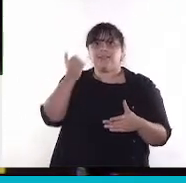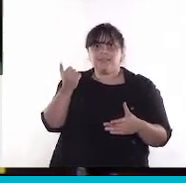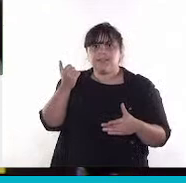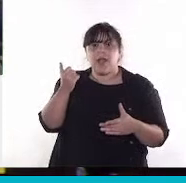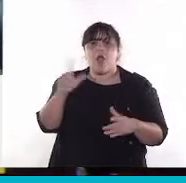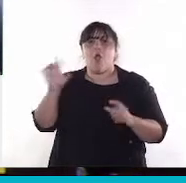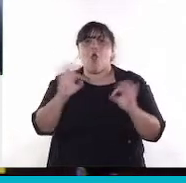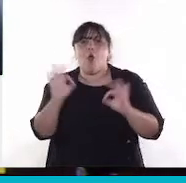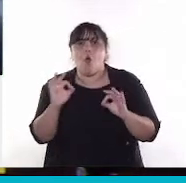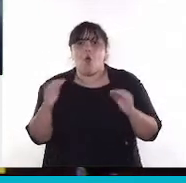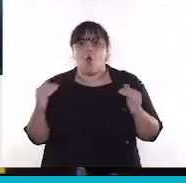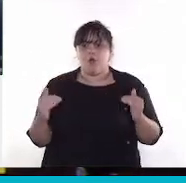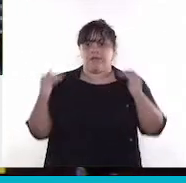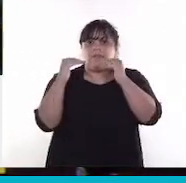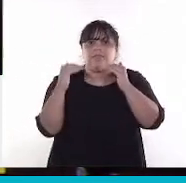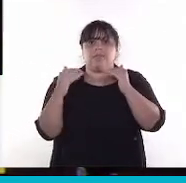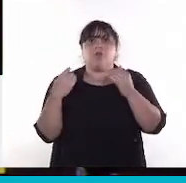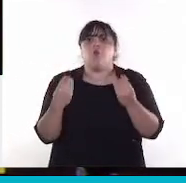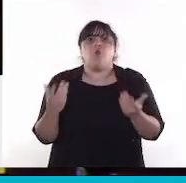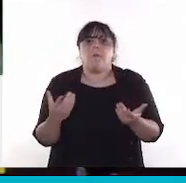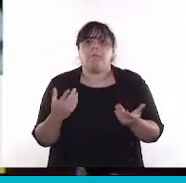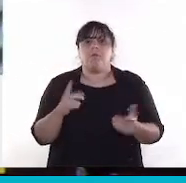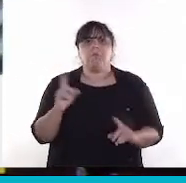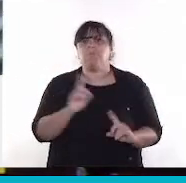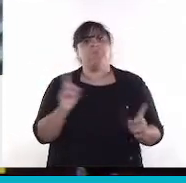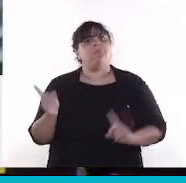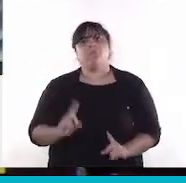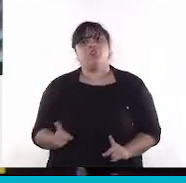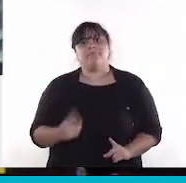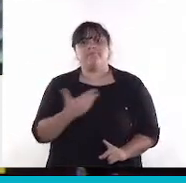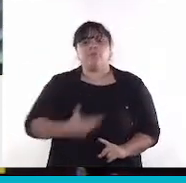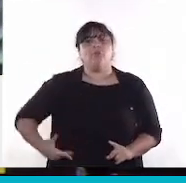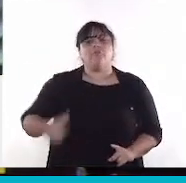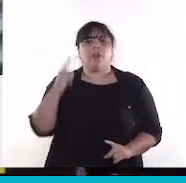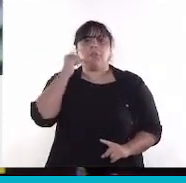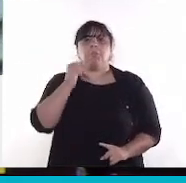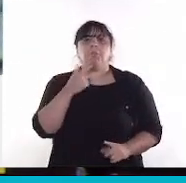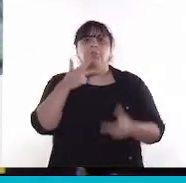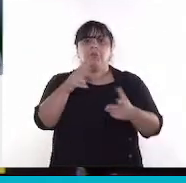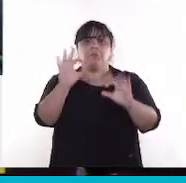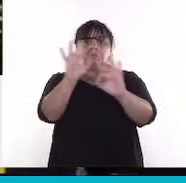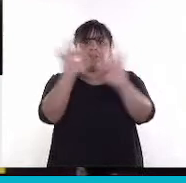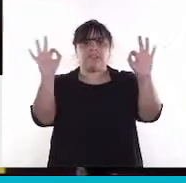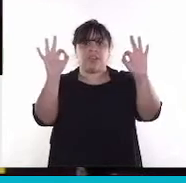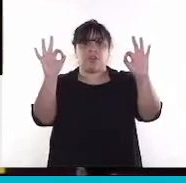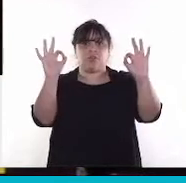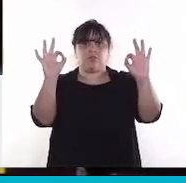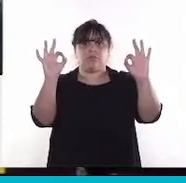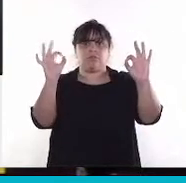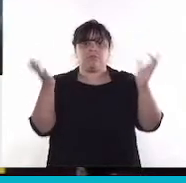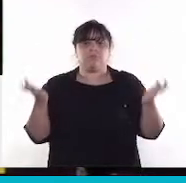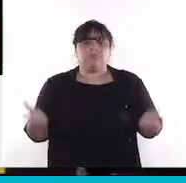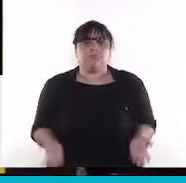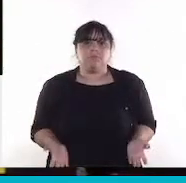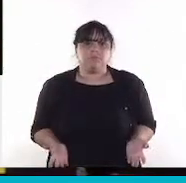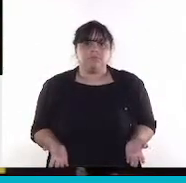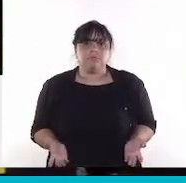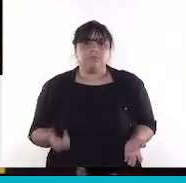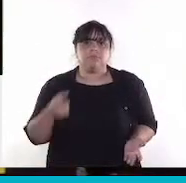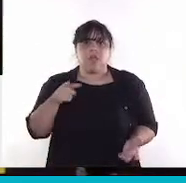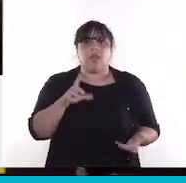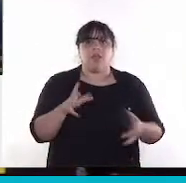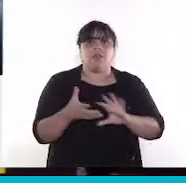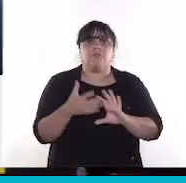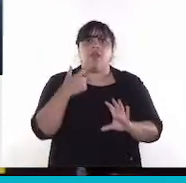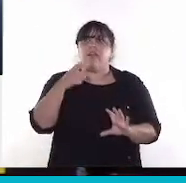la simetría, el gobernador de la provincia de Buenos Aires no dijo ni una palabra. Y ahí se hipoteca